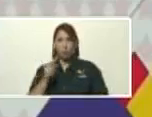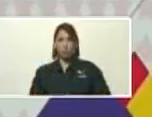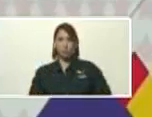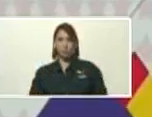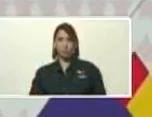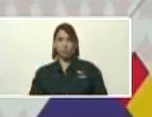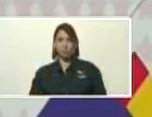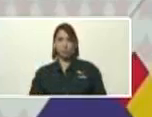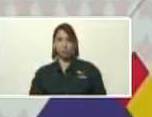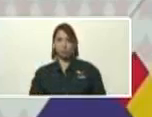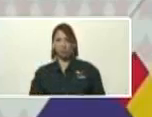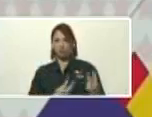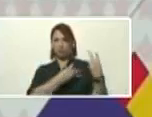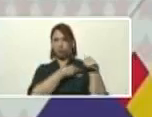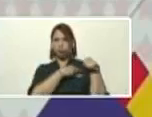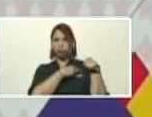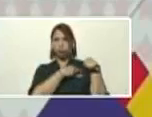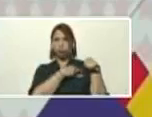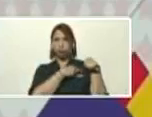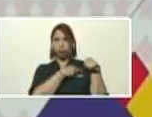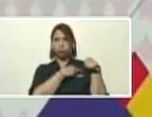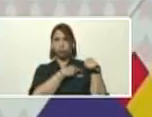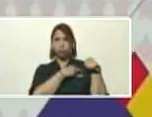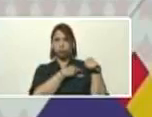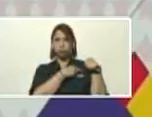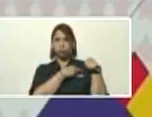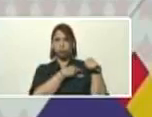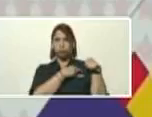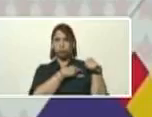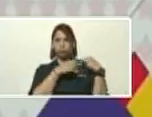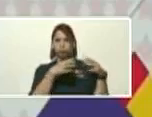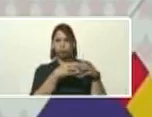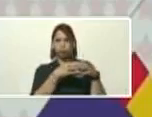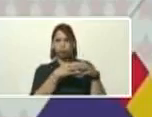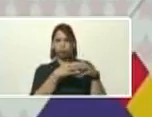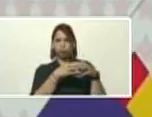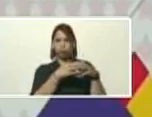estaba en manos de una mafia